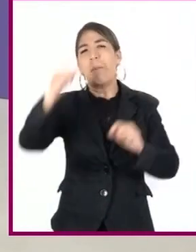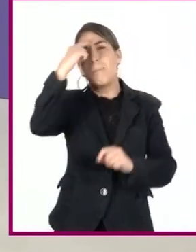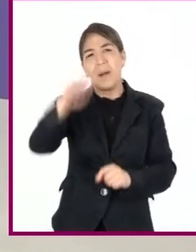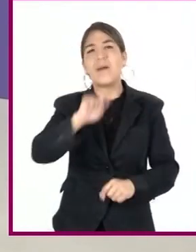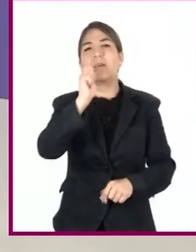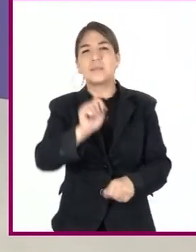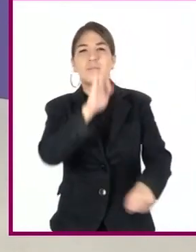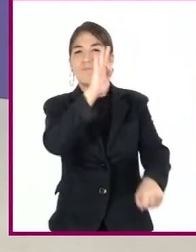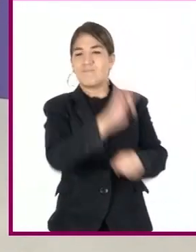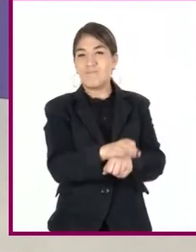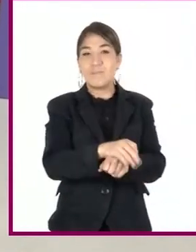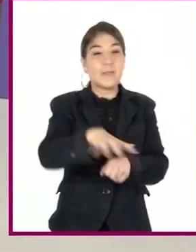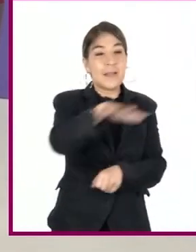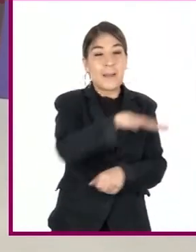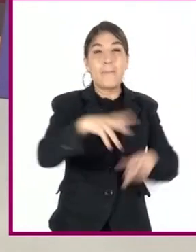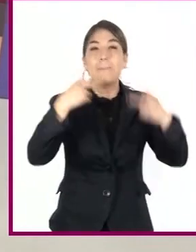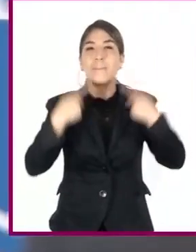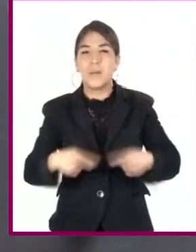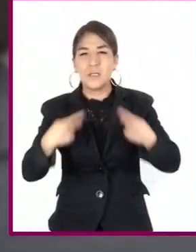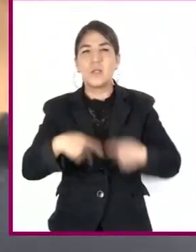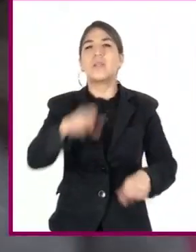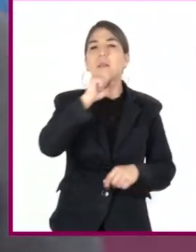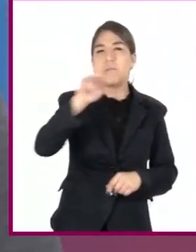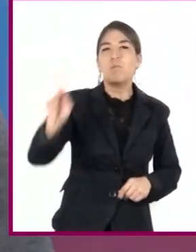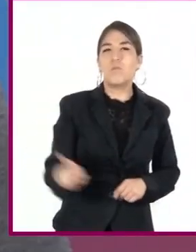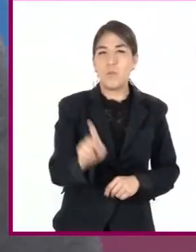integridad de las personas y los pueblos.